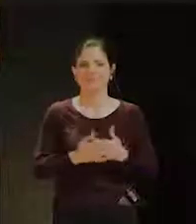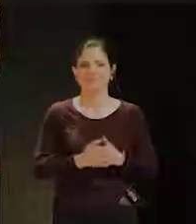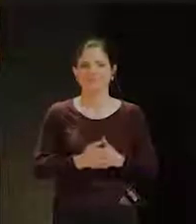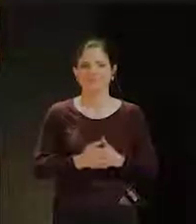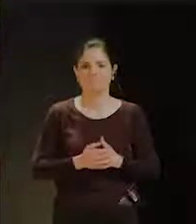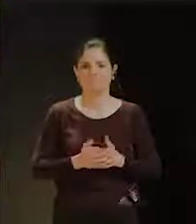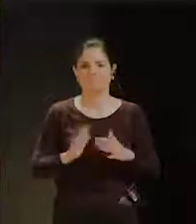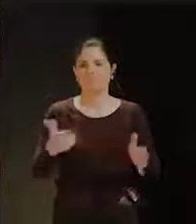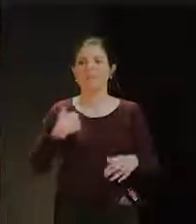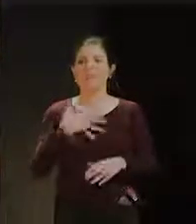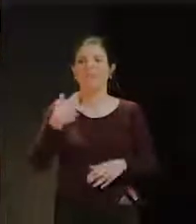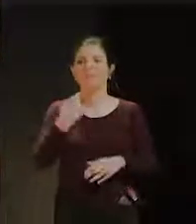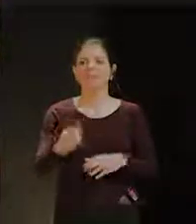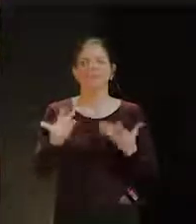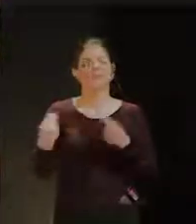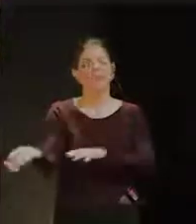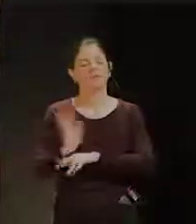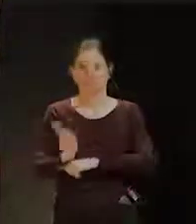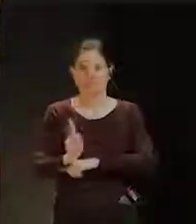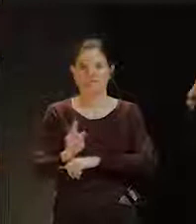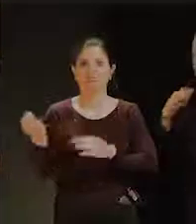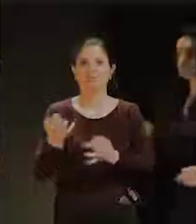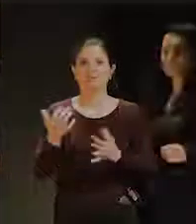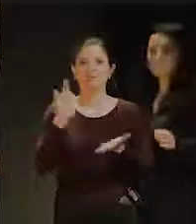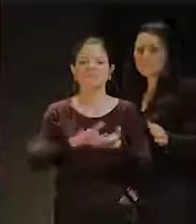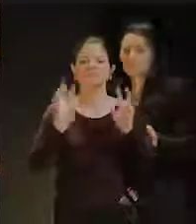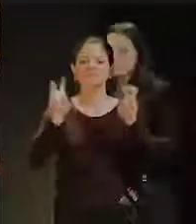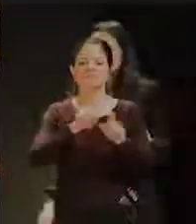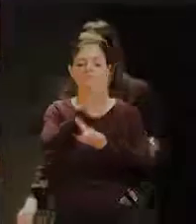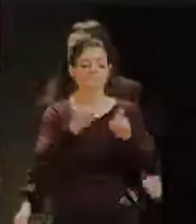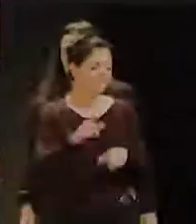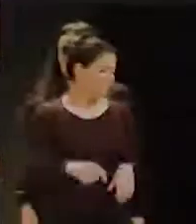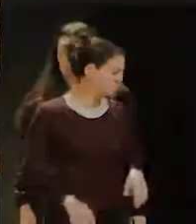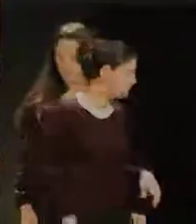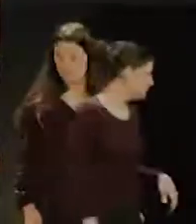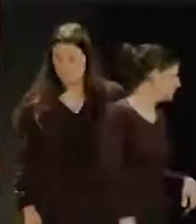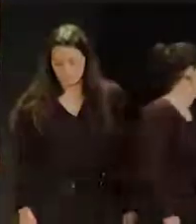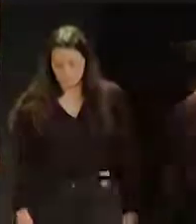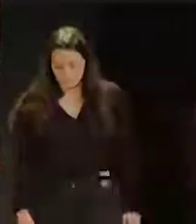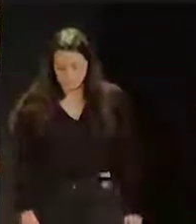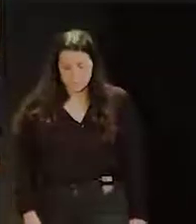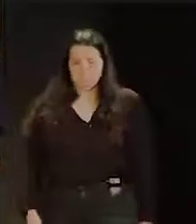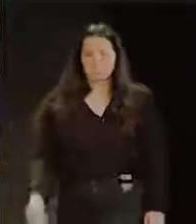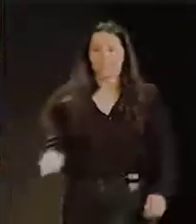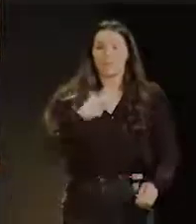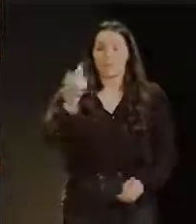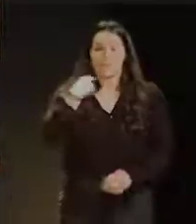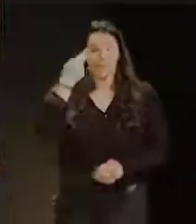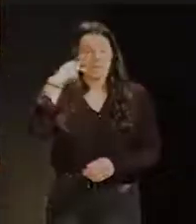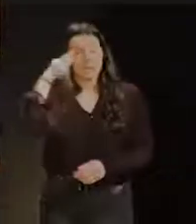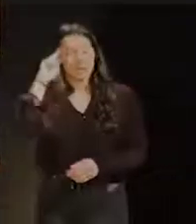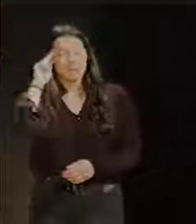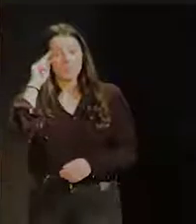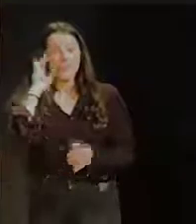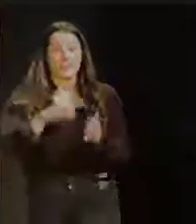Gracias. Bueno, quiero decir muy rápidamente que con respecto a las preguntas, yo no soy una